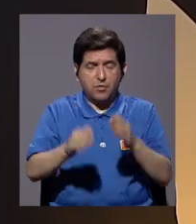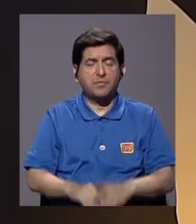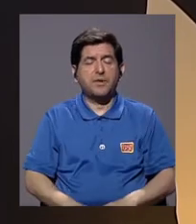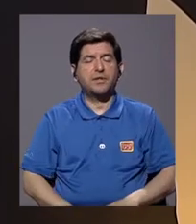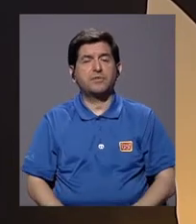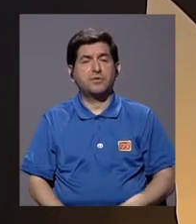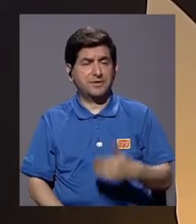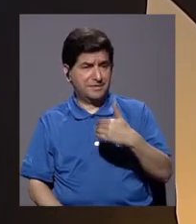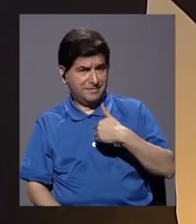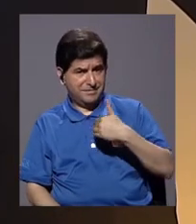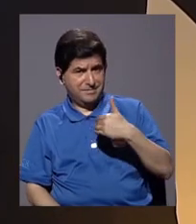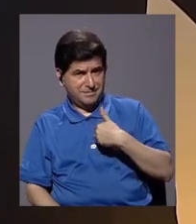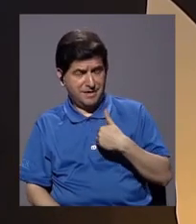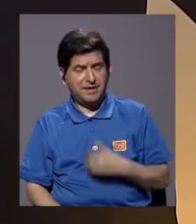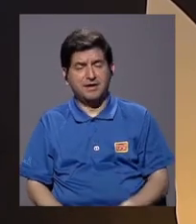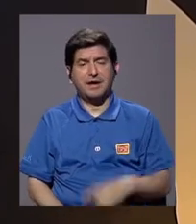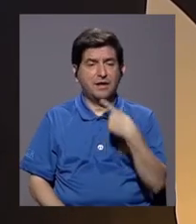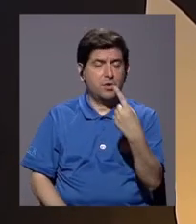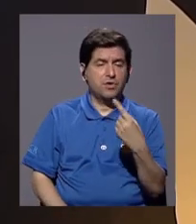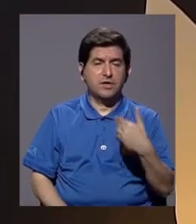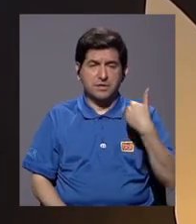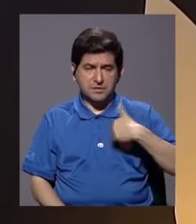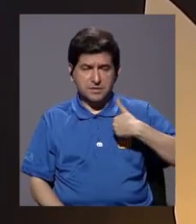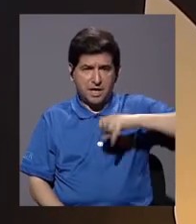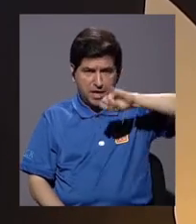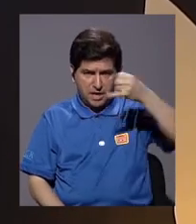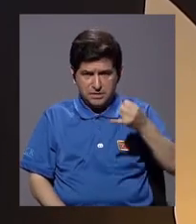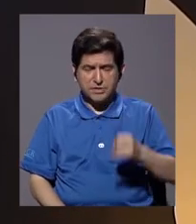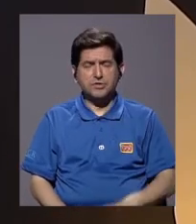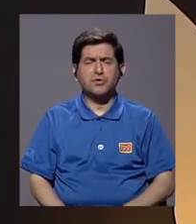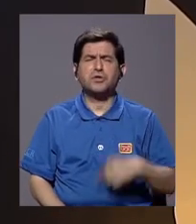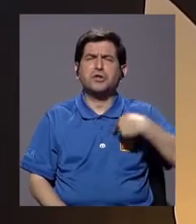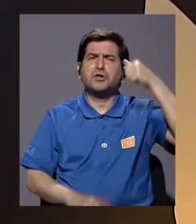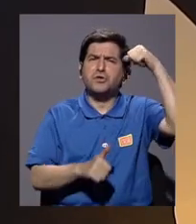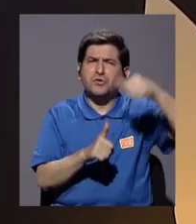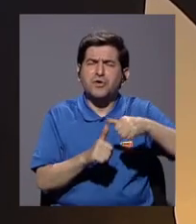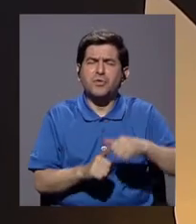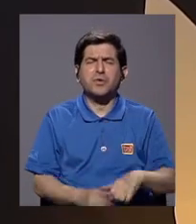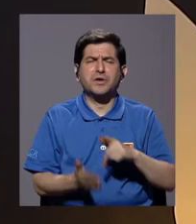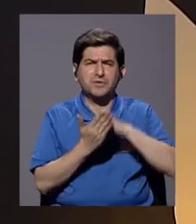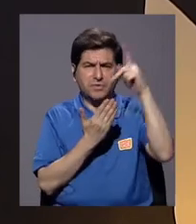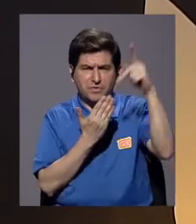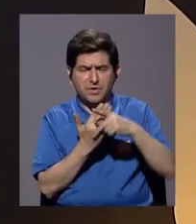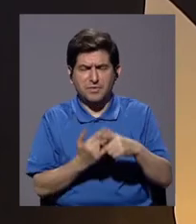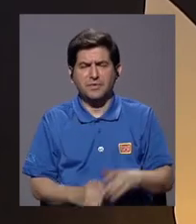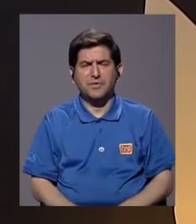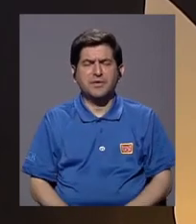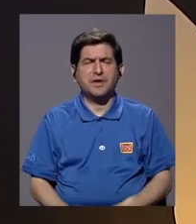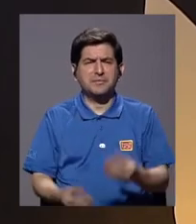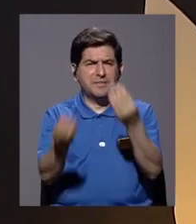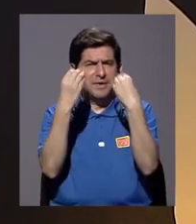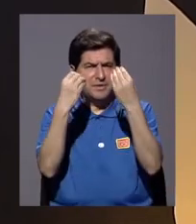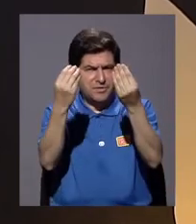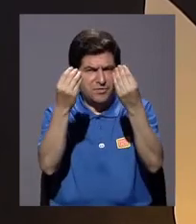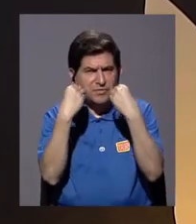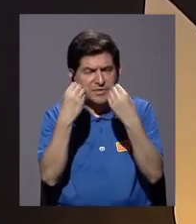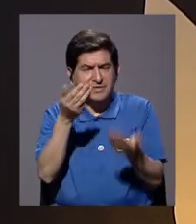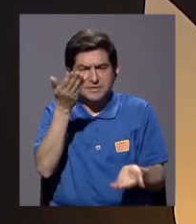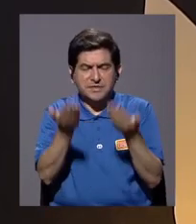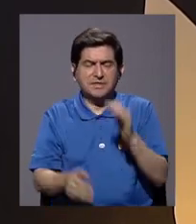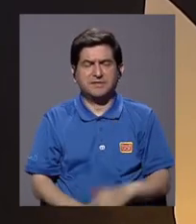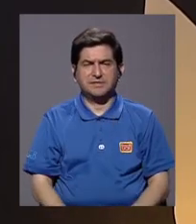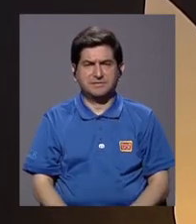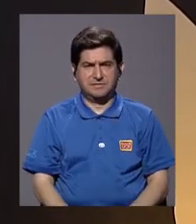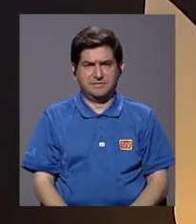la posibilidad que nos ha dicho don Jorge siempre, y a mí me queda mucho de estos programas una enseñanza y lo veo casi que a manera de